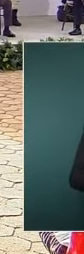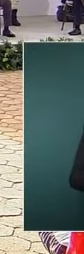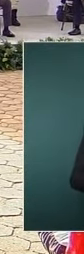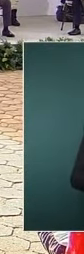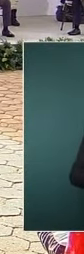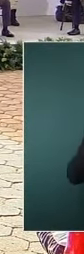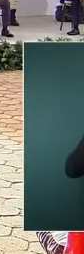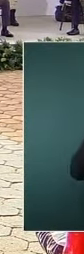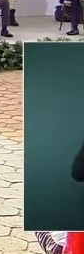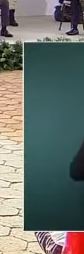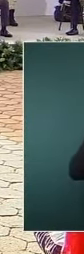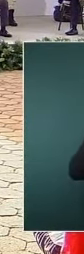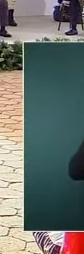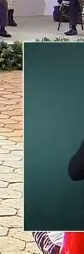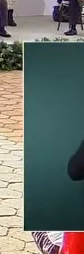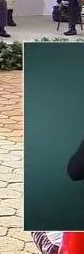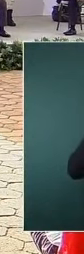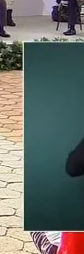reforma